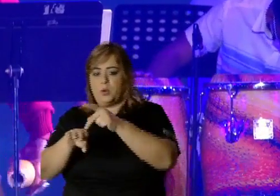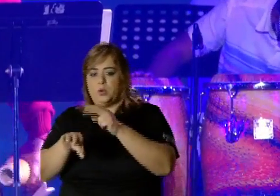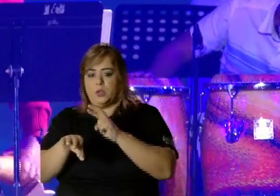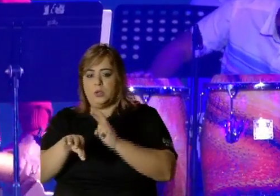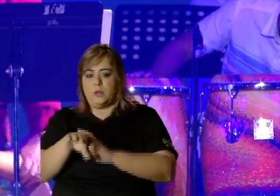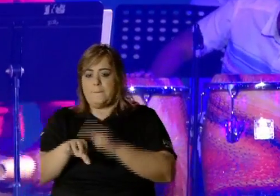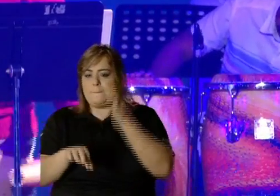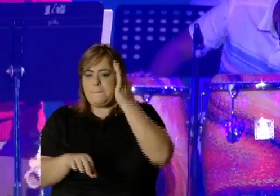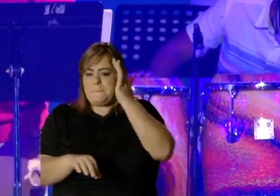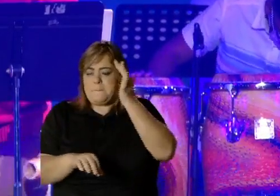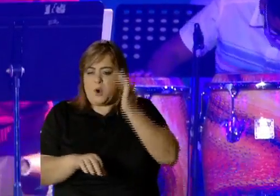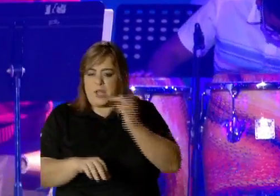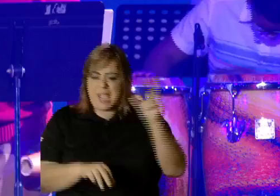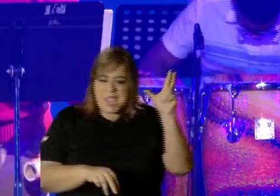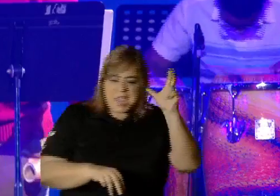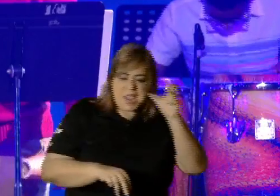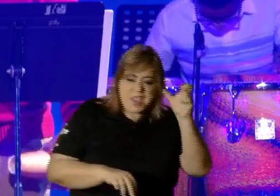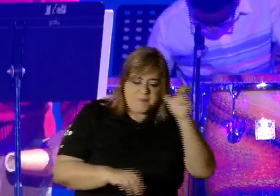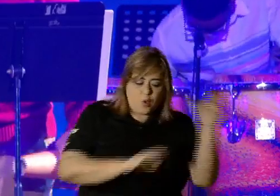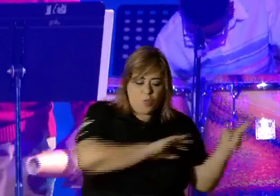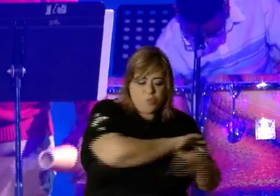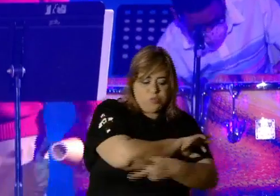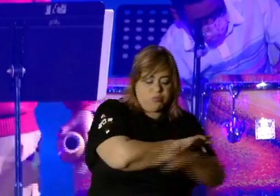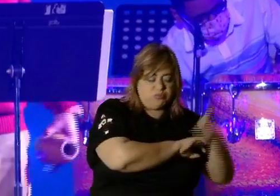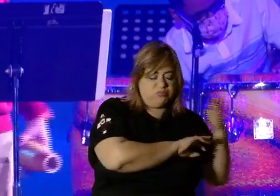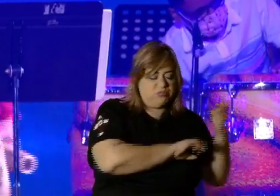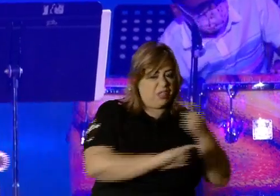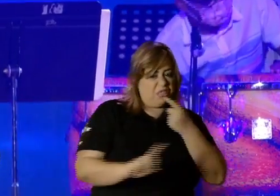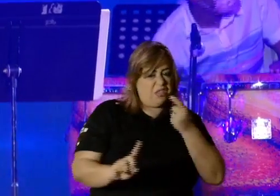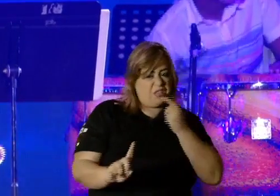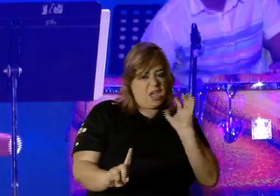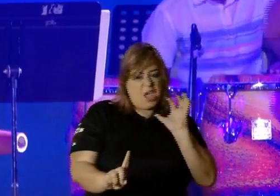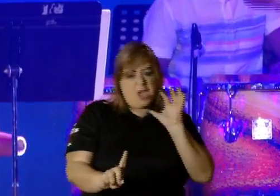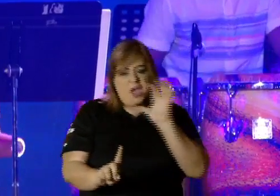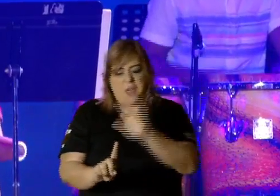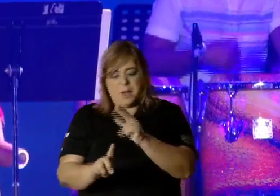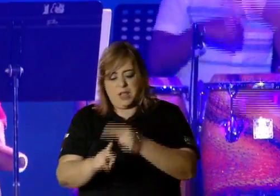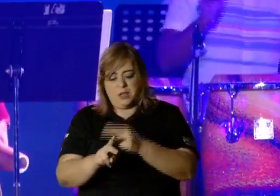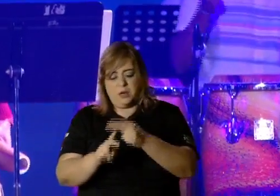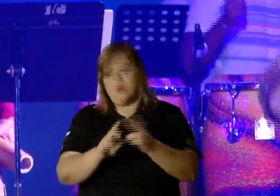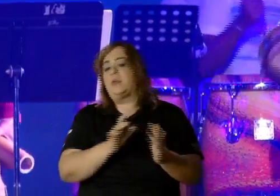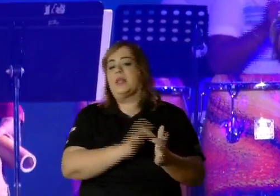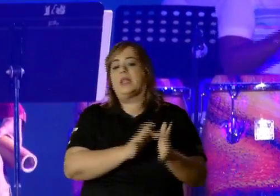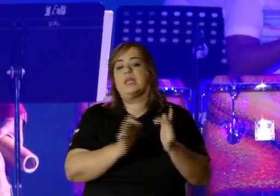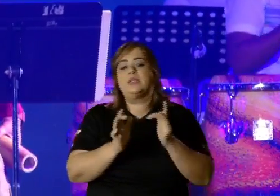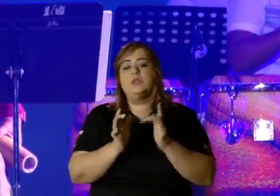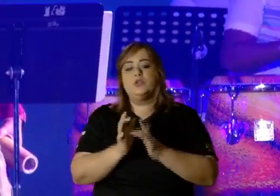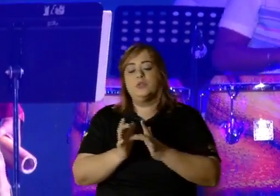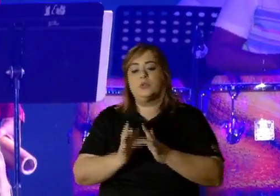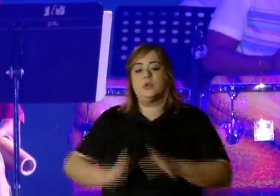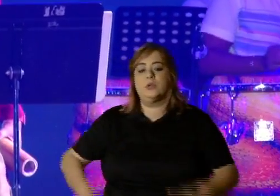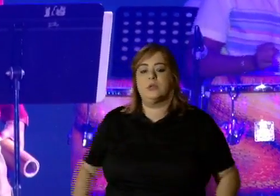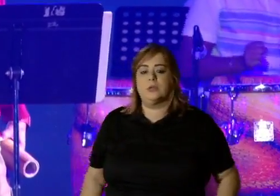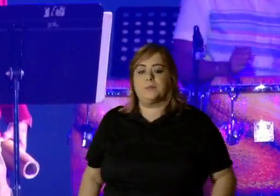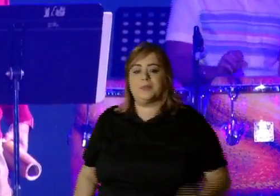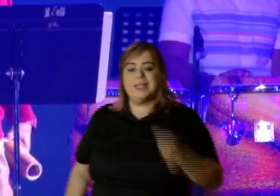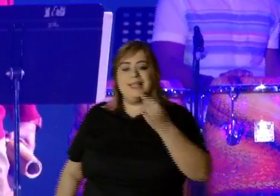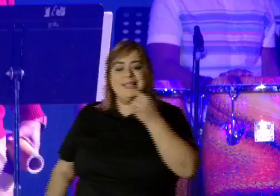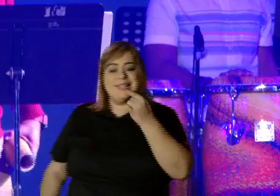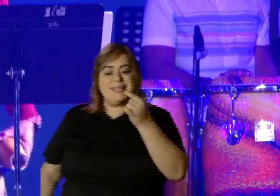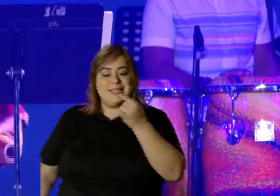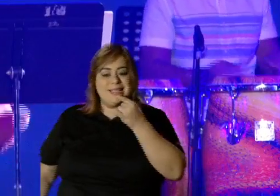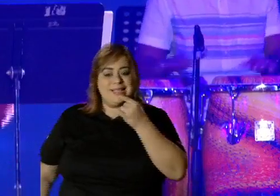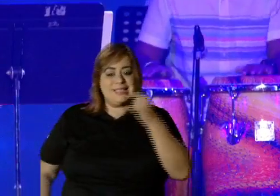un ladrón. ¿Usted sabía eso? Repréndalo en el nombre de Jesús. Y ese es el tema que dice así: el ladrón,